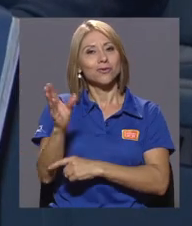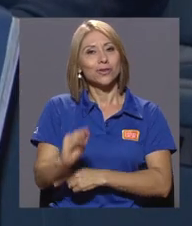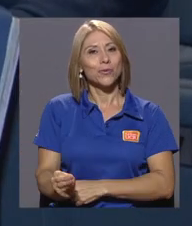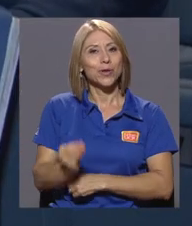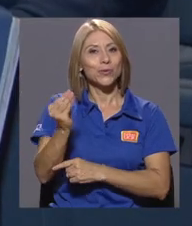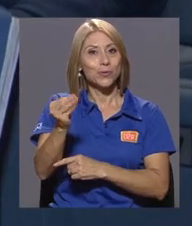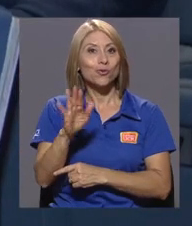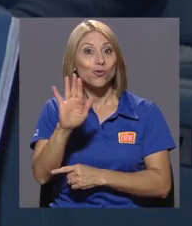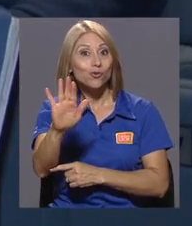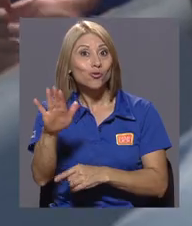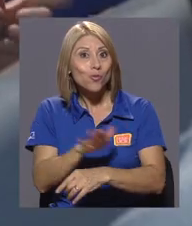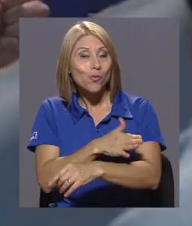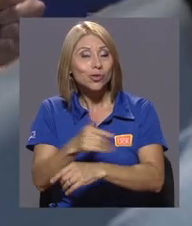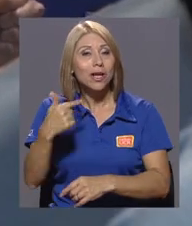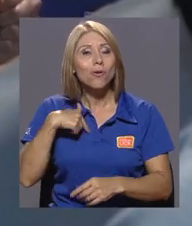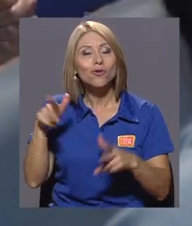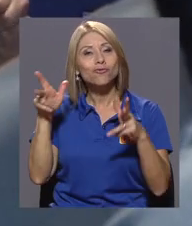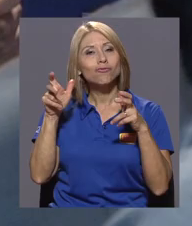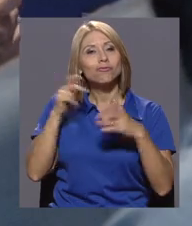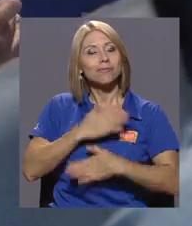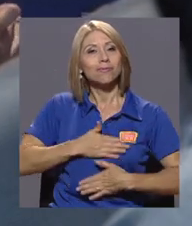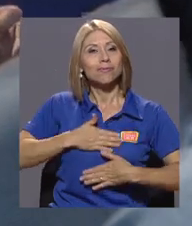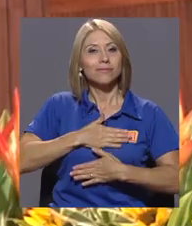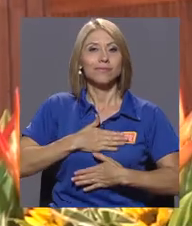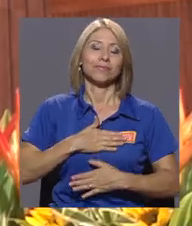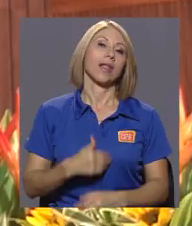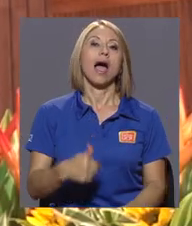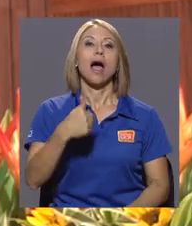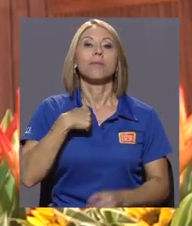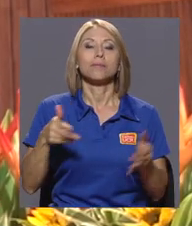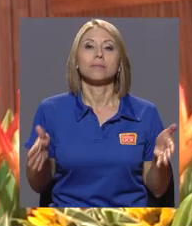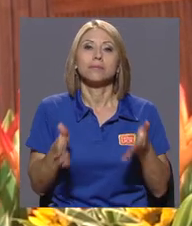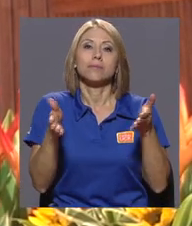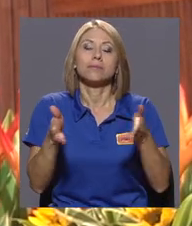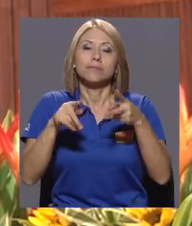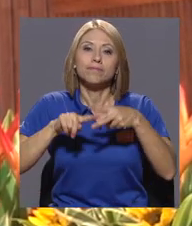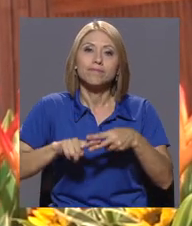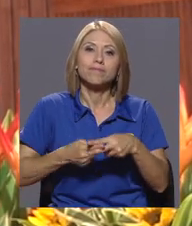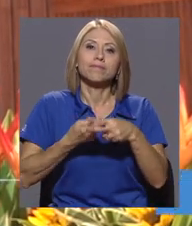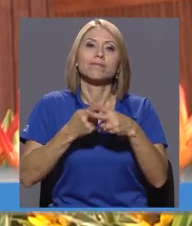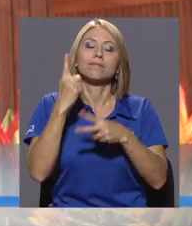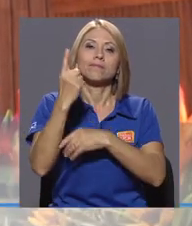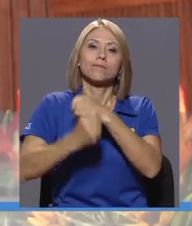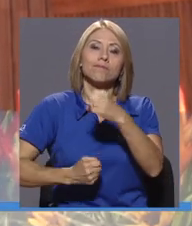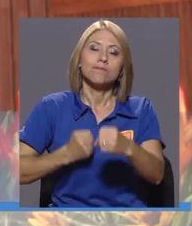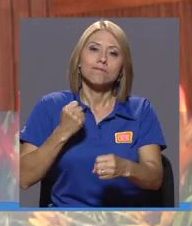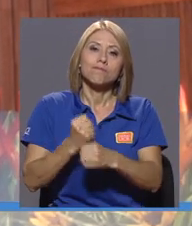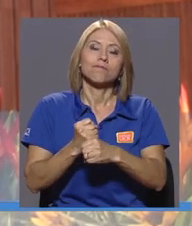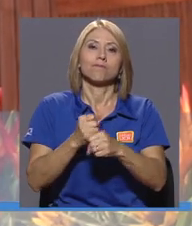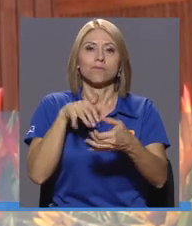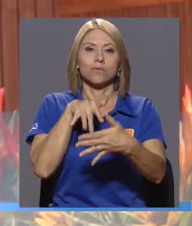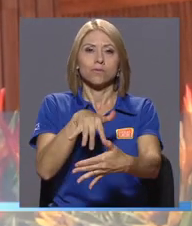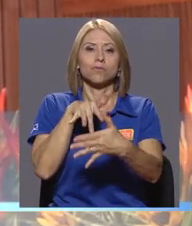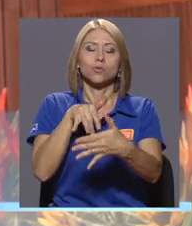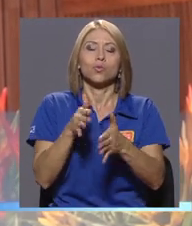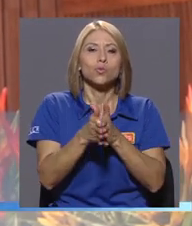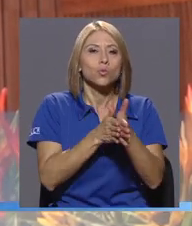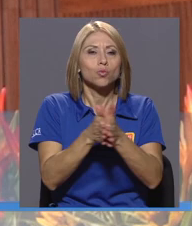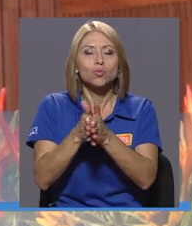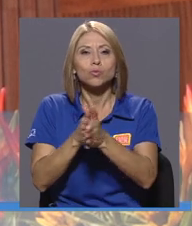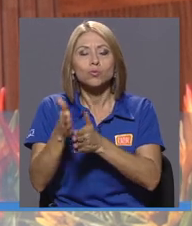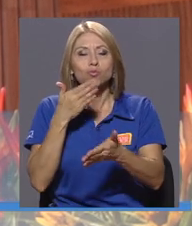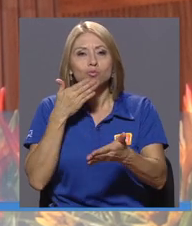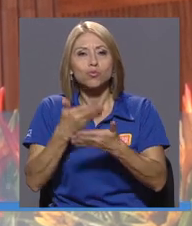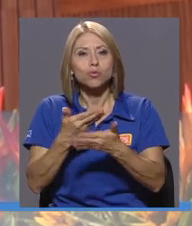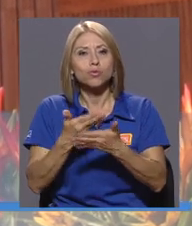disfruto me motivó el inicio de un año que creo que académicamente va a ser muy provechoso y